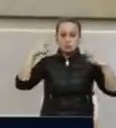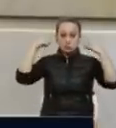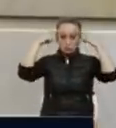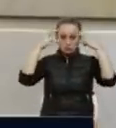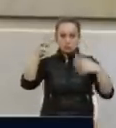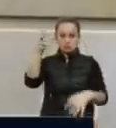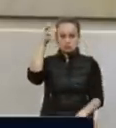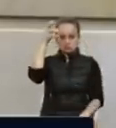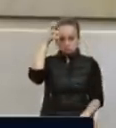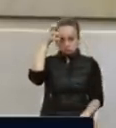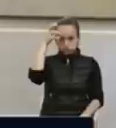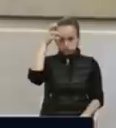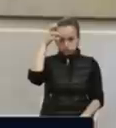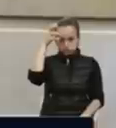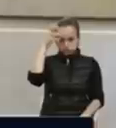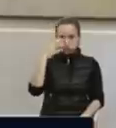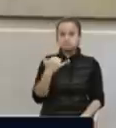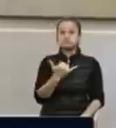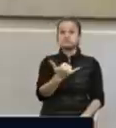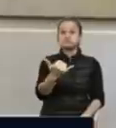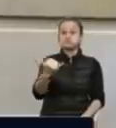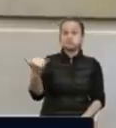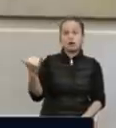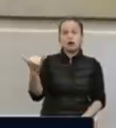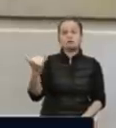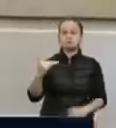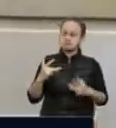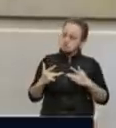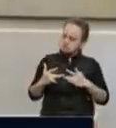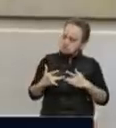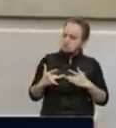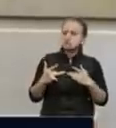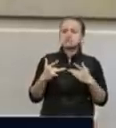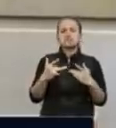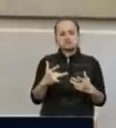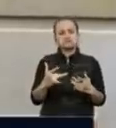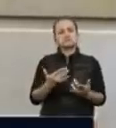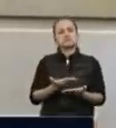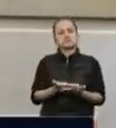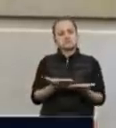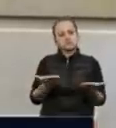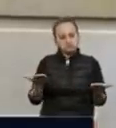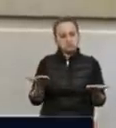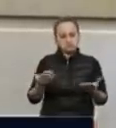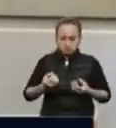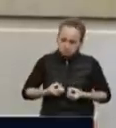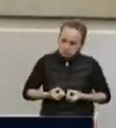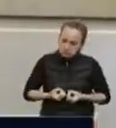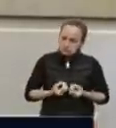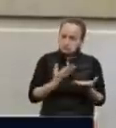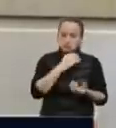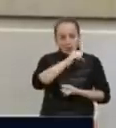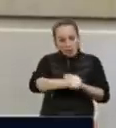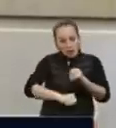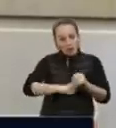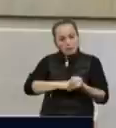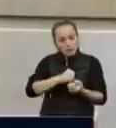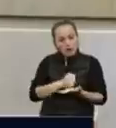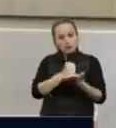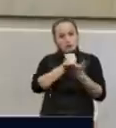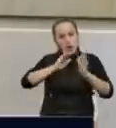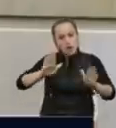conocimiento, tienen esa disponibilidad de contribuir a que